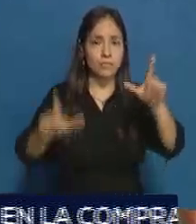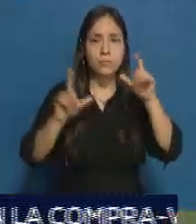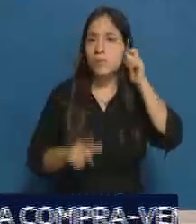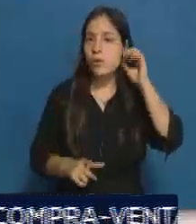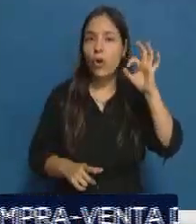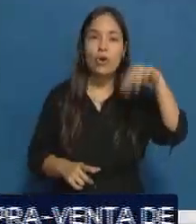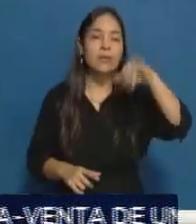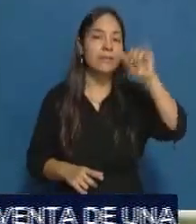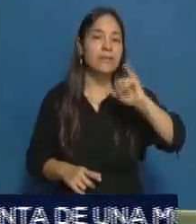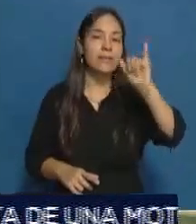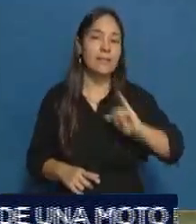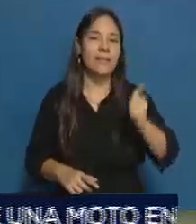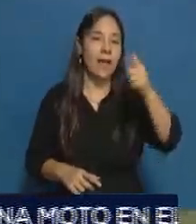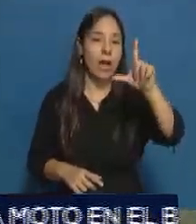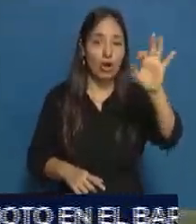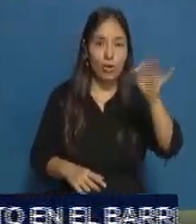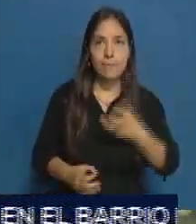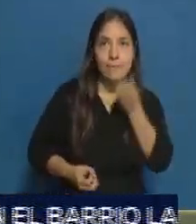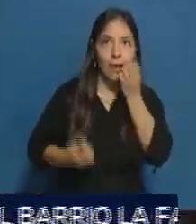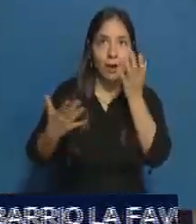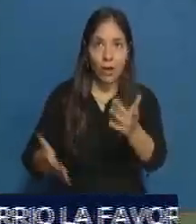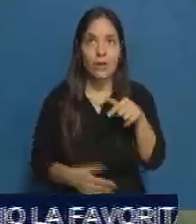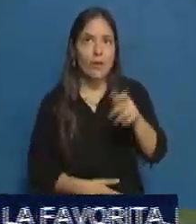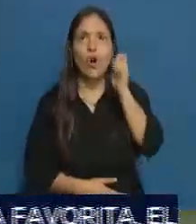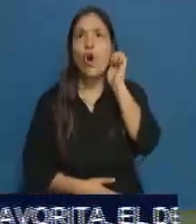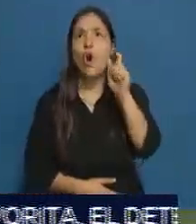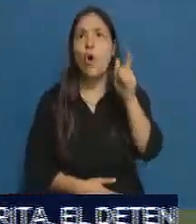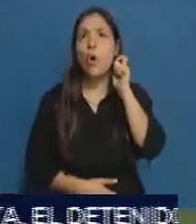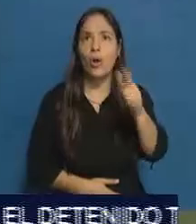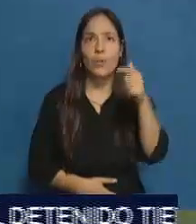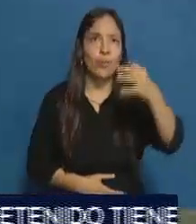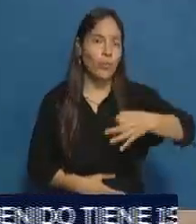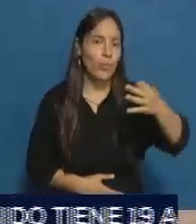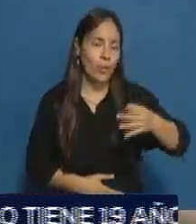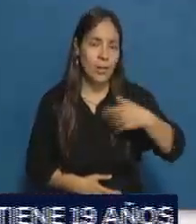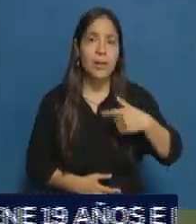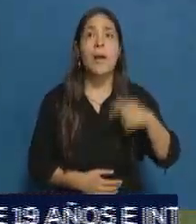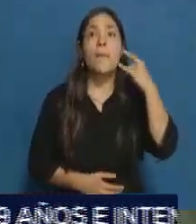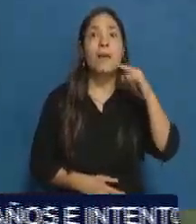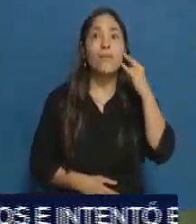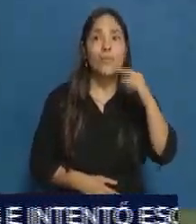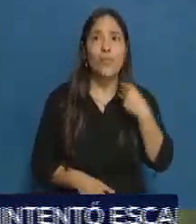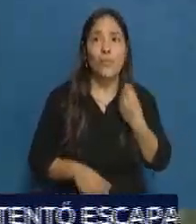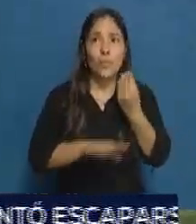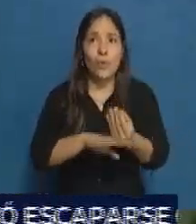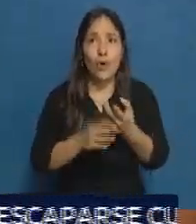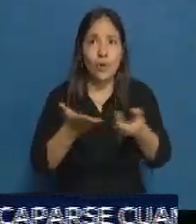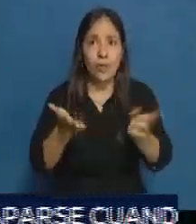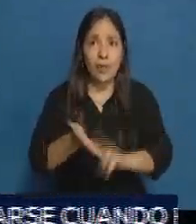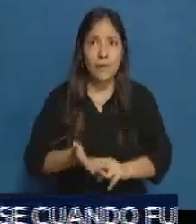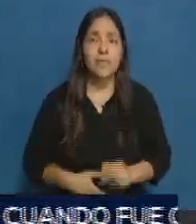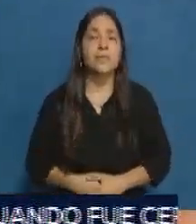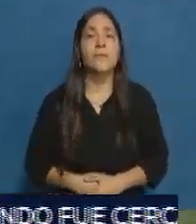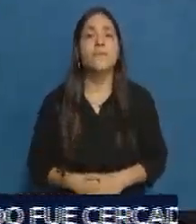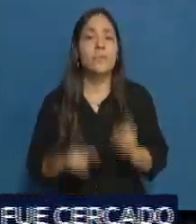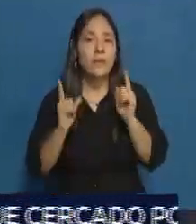recuperado, lo vemos ahí al goleador que se sumó a los entrenamientos del Deportivo Maipú. Posiblemente sobre el final de la semana se